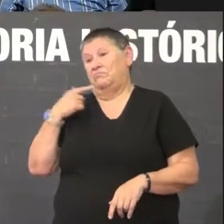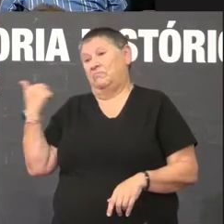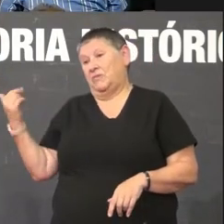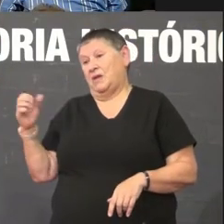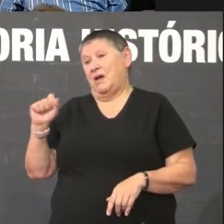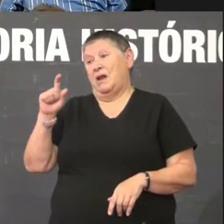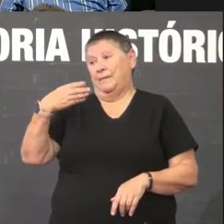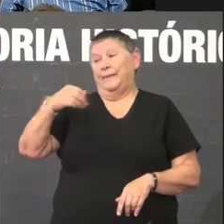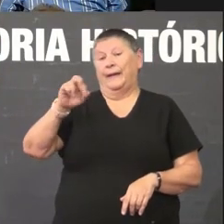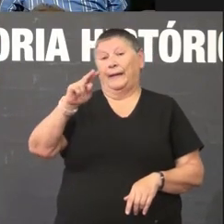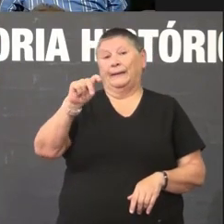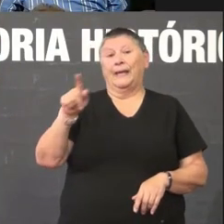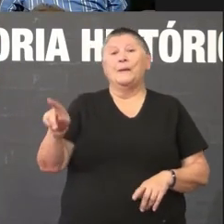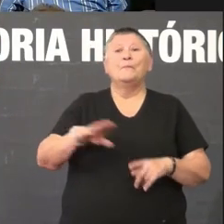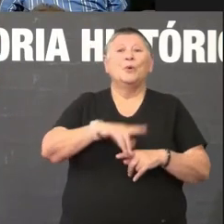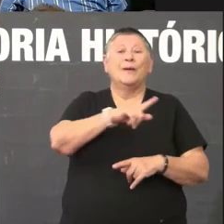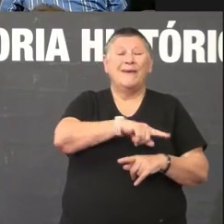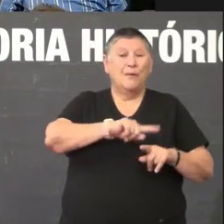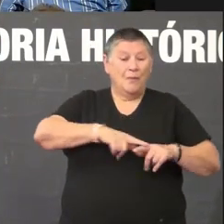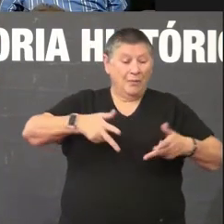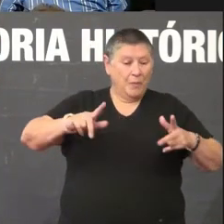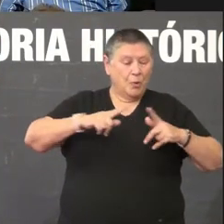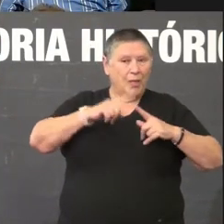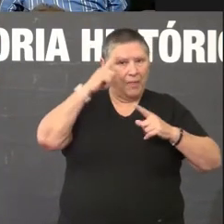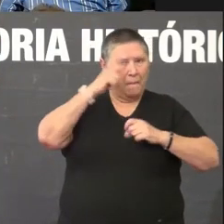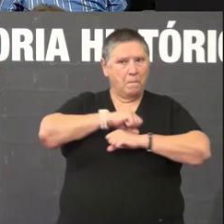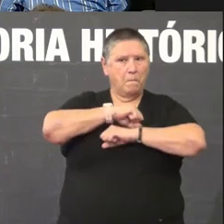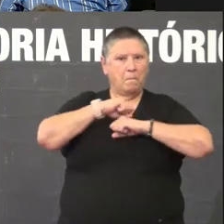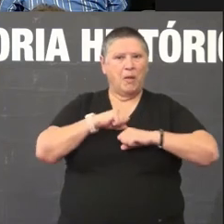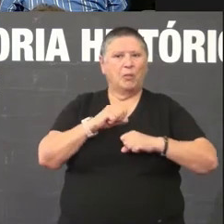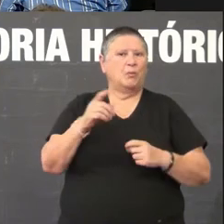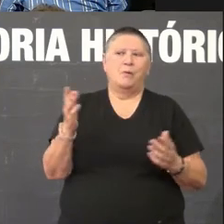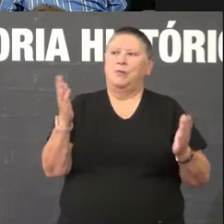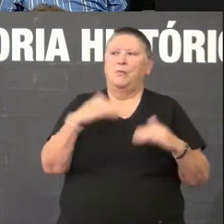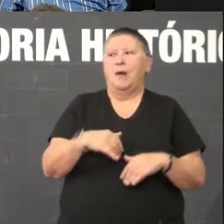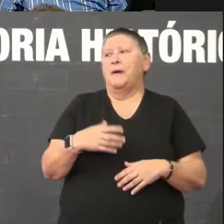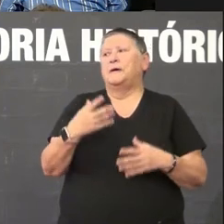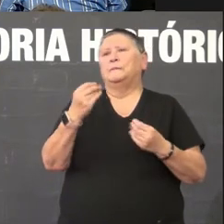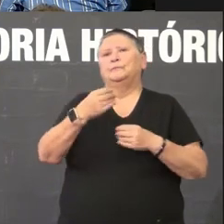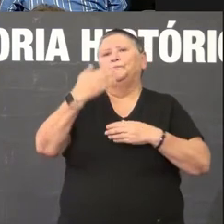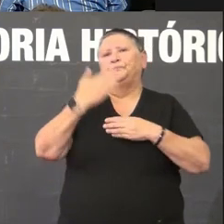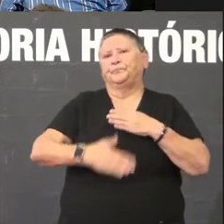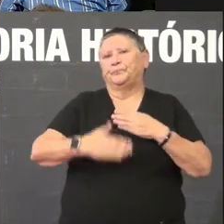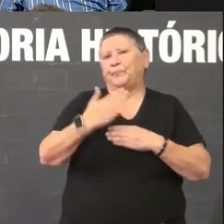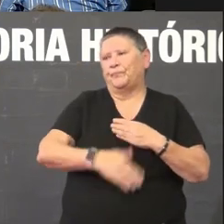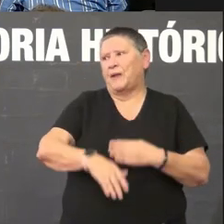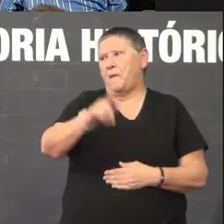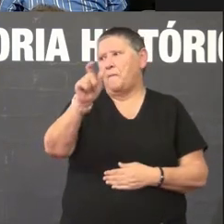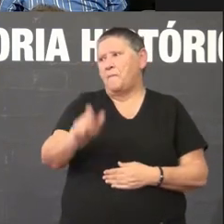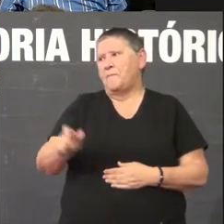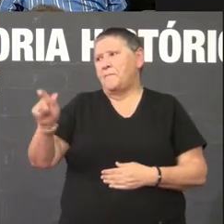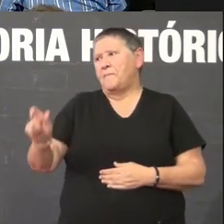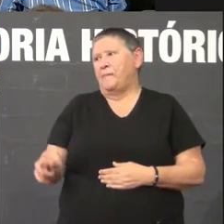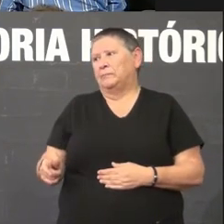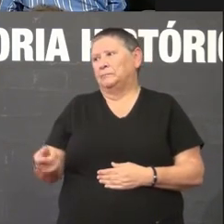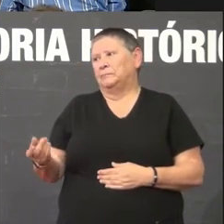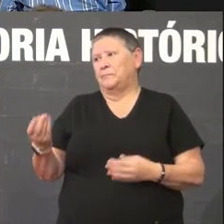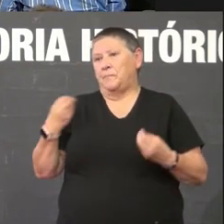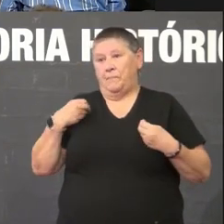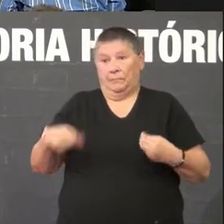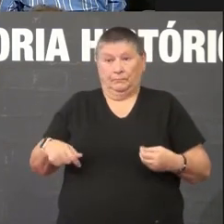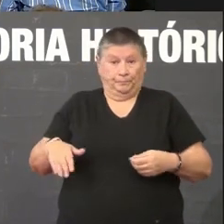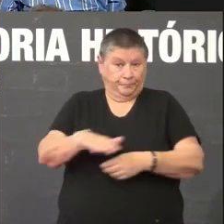menos non é unha democracia madura, porque pon moitas limitacións as persoas que habitamos neste